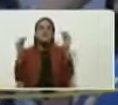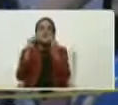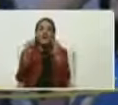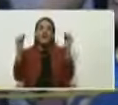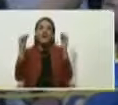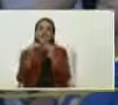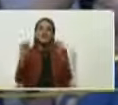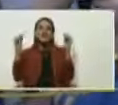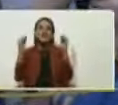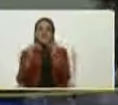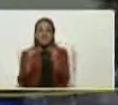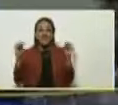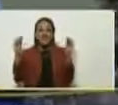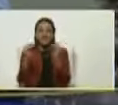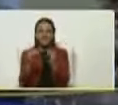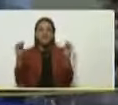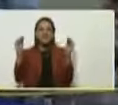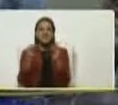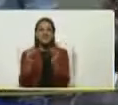¡Véngase!